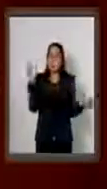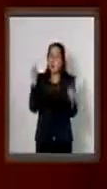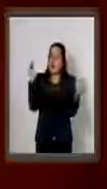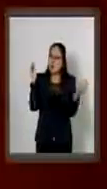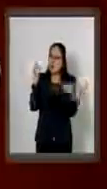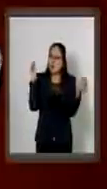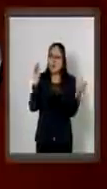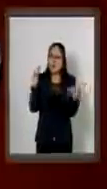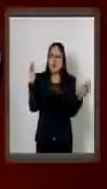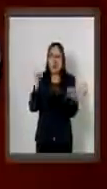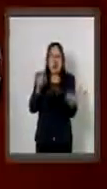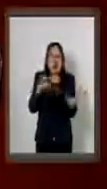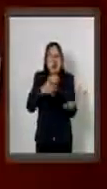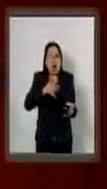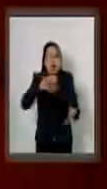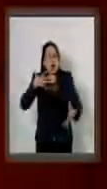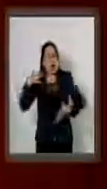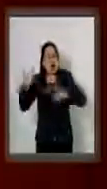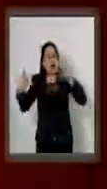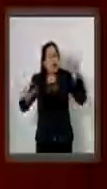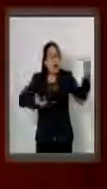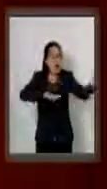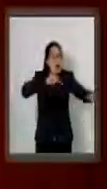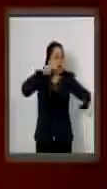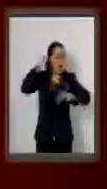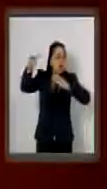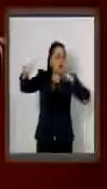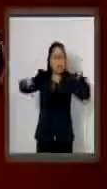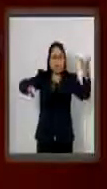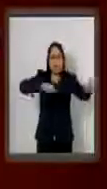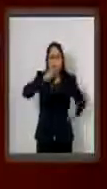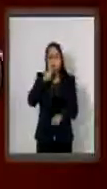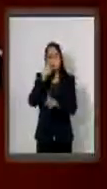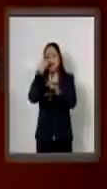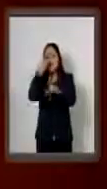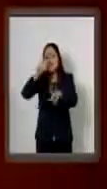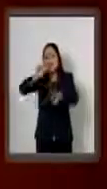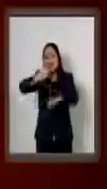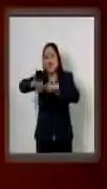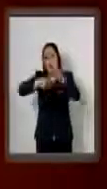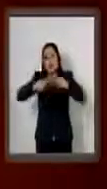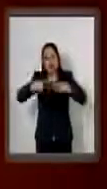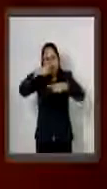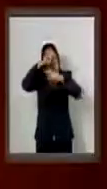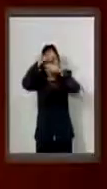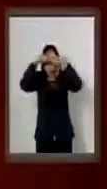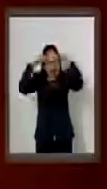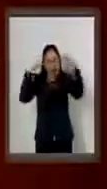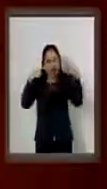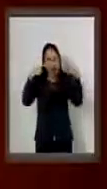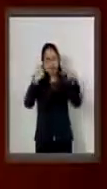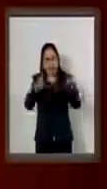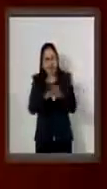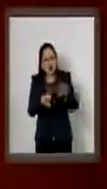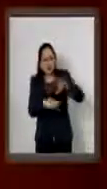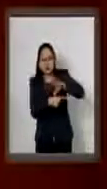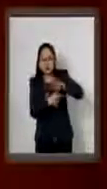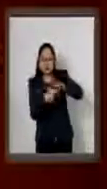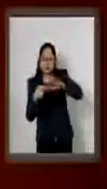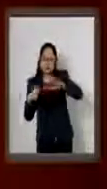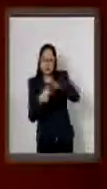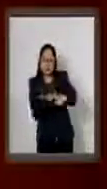se desgarraban las vestiduras diciendo que la gente está harta de extorsiones,